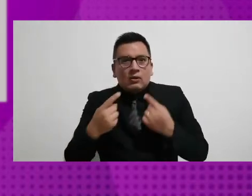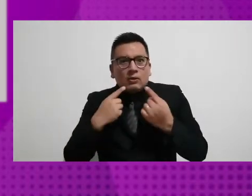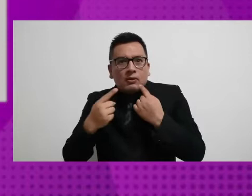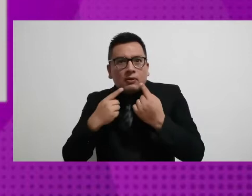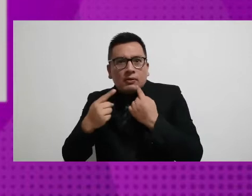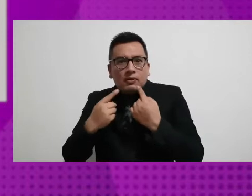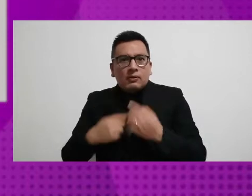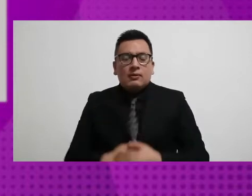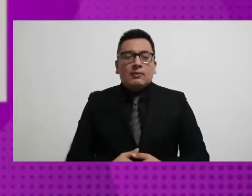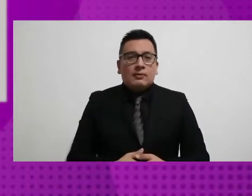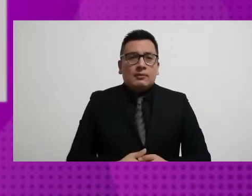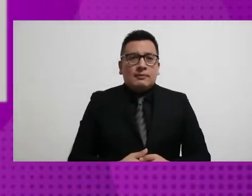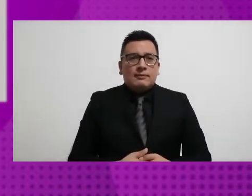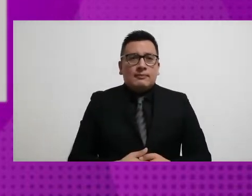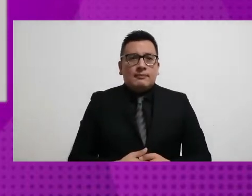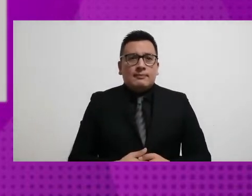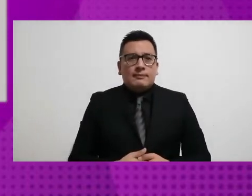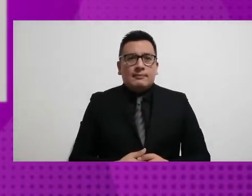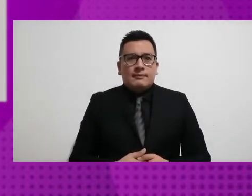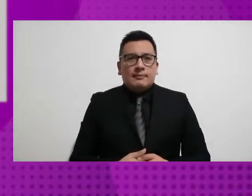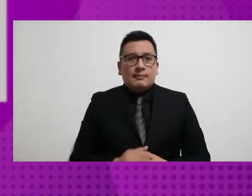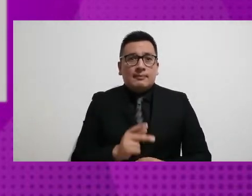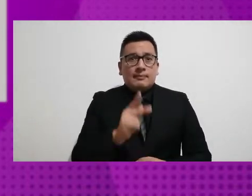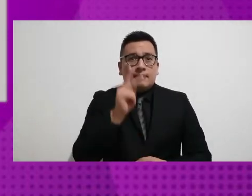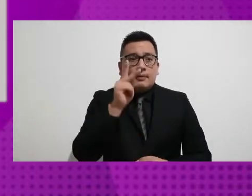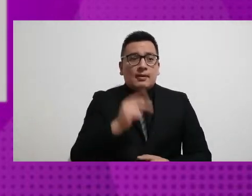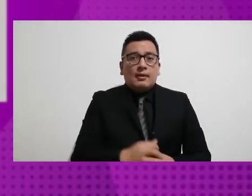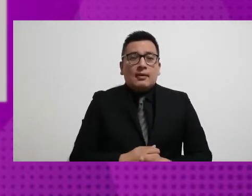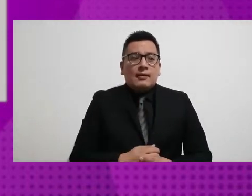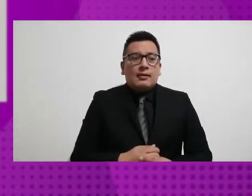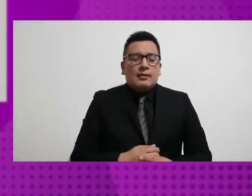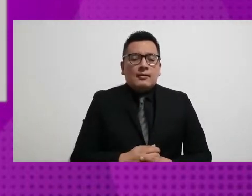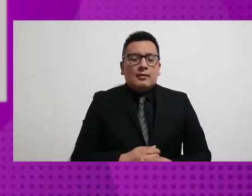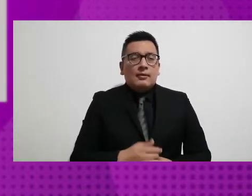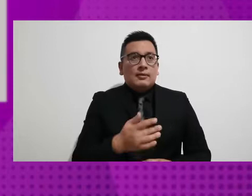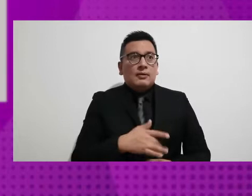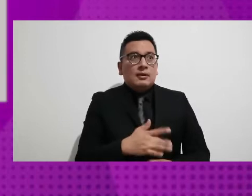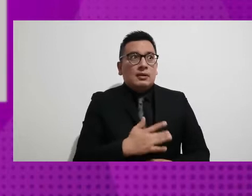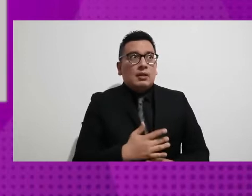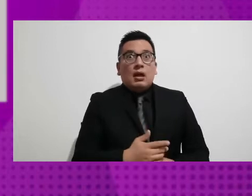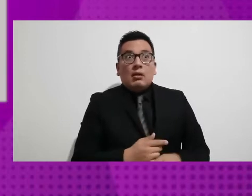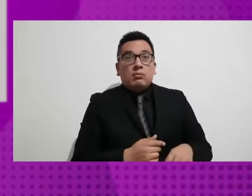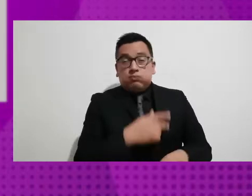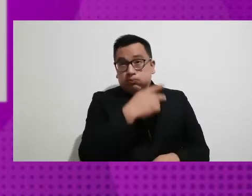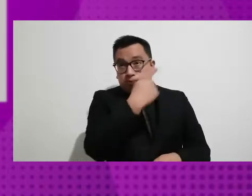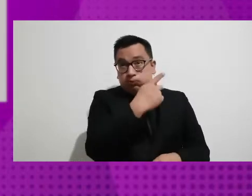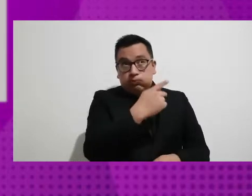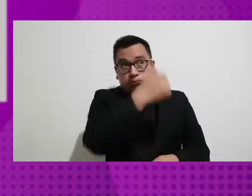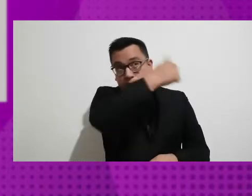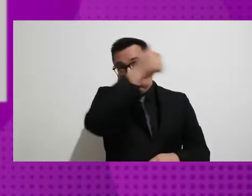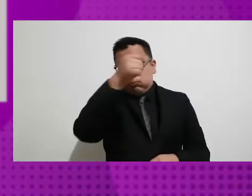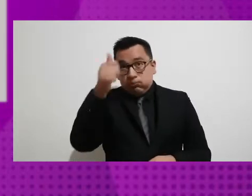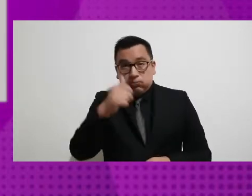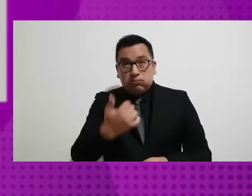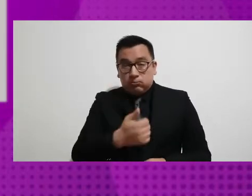formar un sistema federal y ceder parte de esa soberanía que tenían a